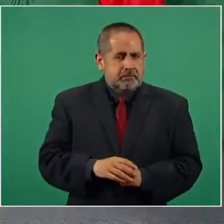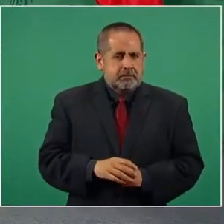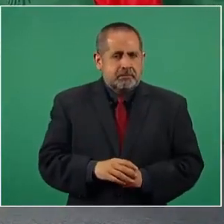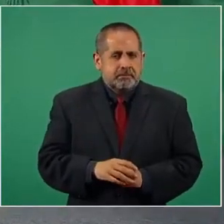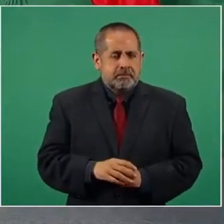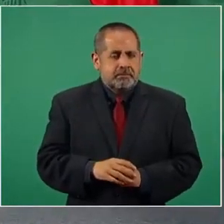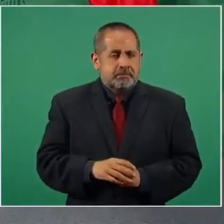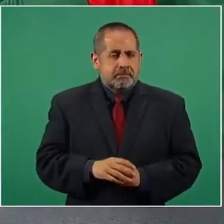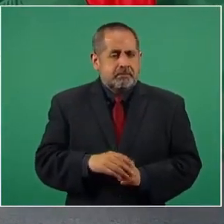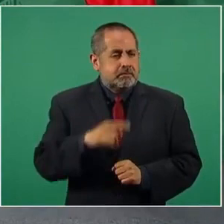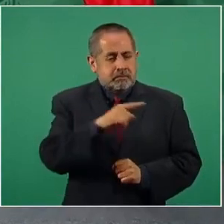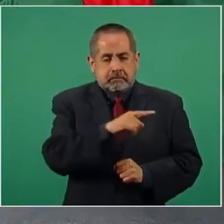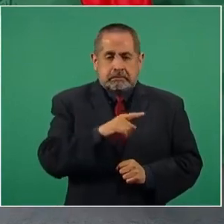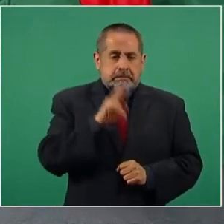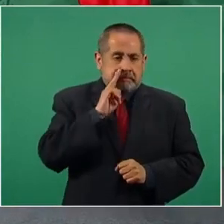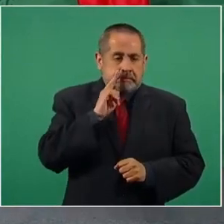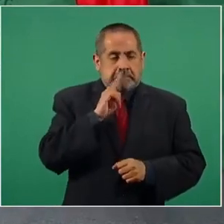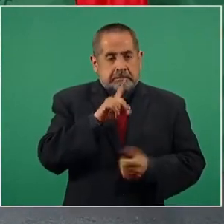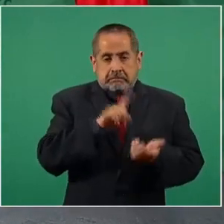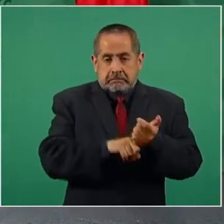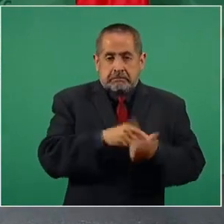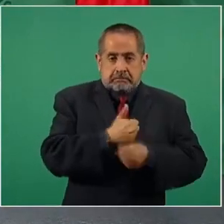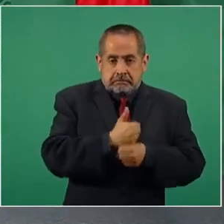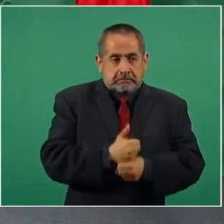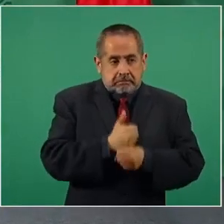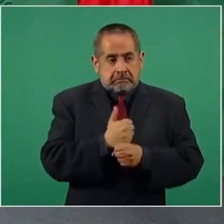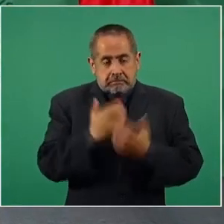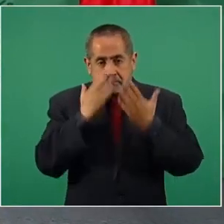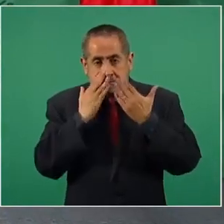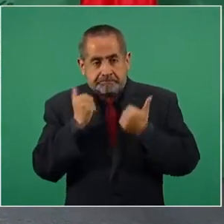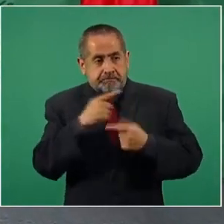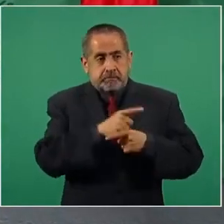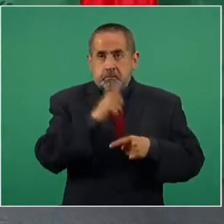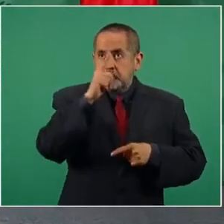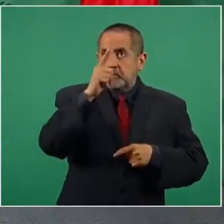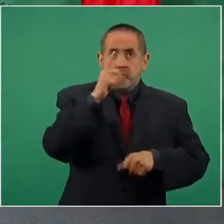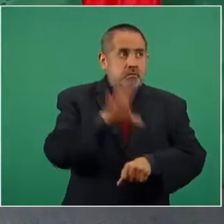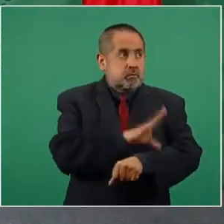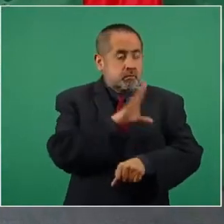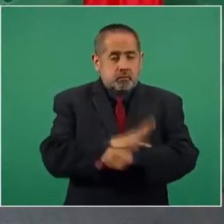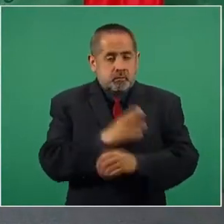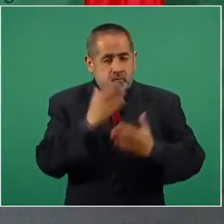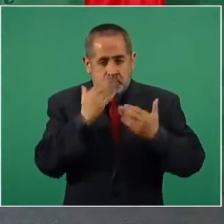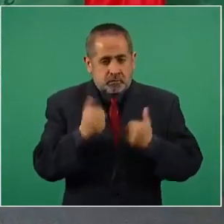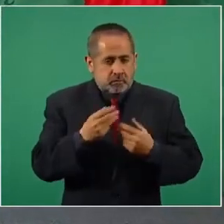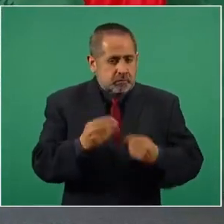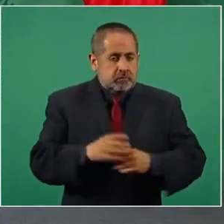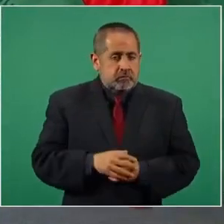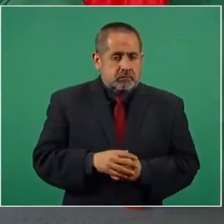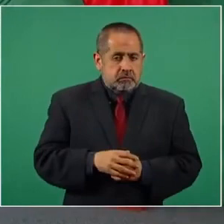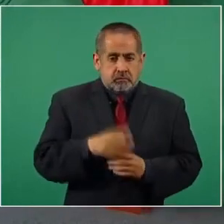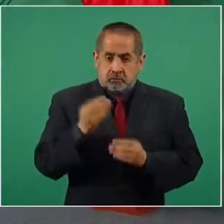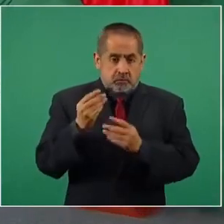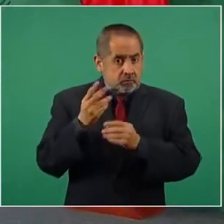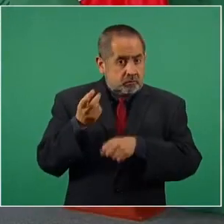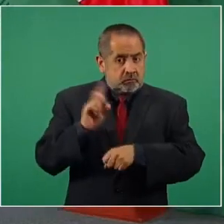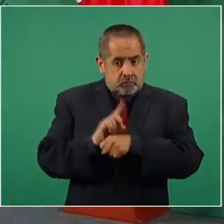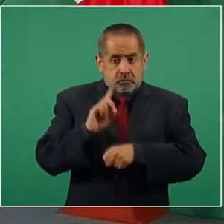que está padeciendo porque no tiene luz, pero llevan ya